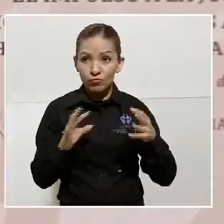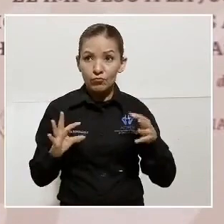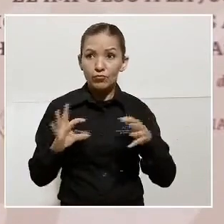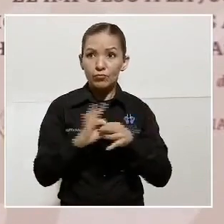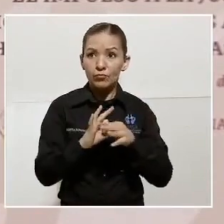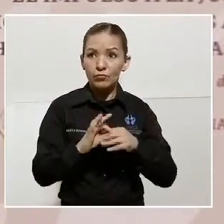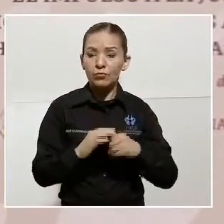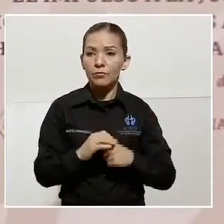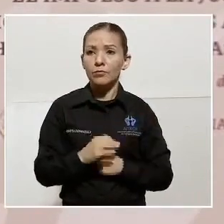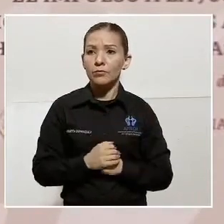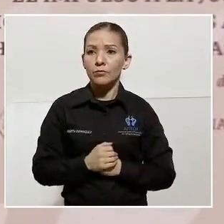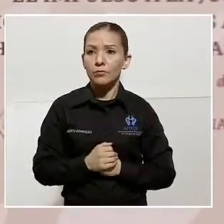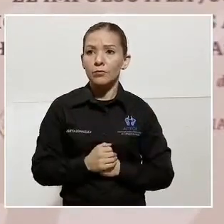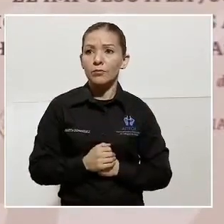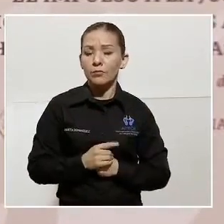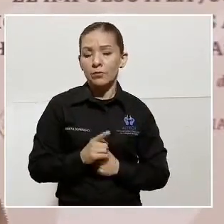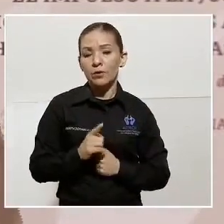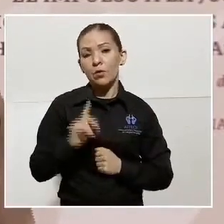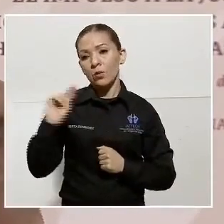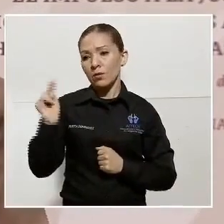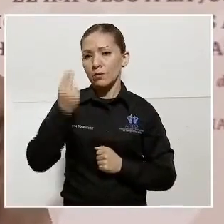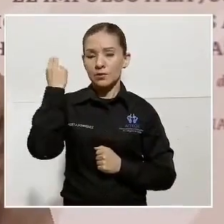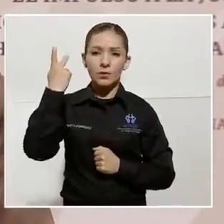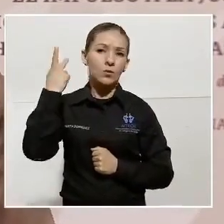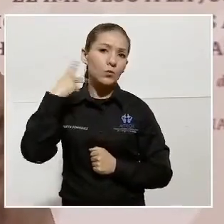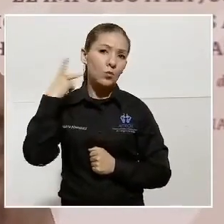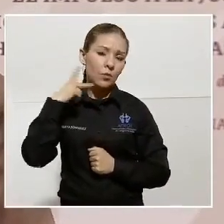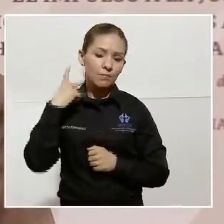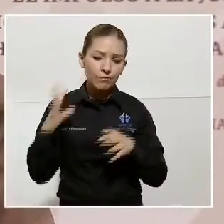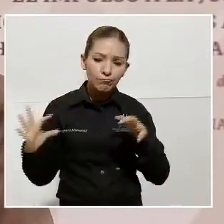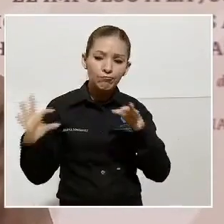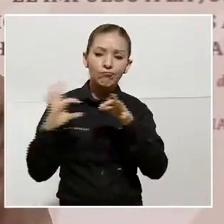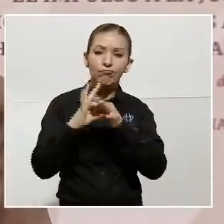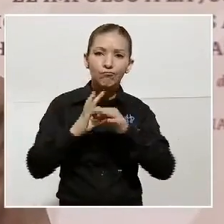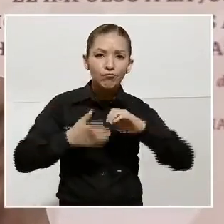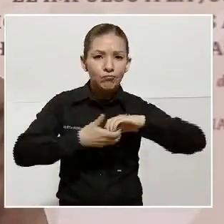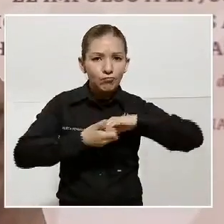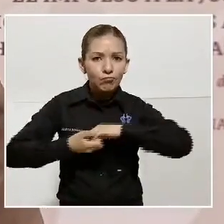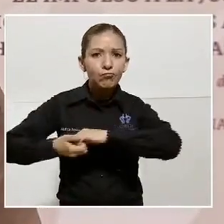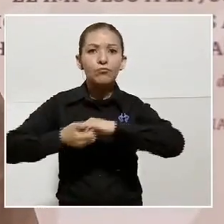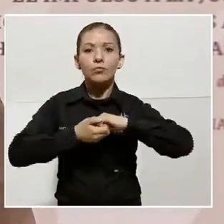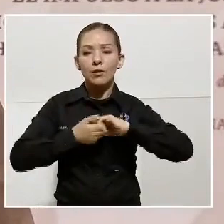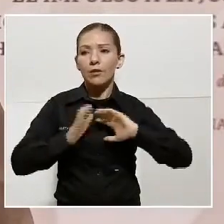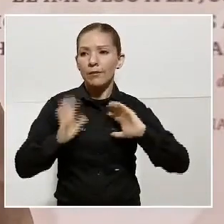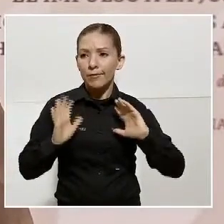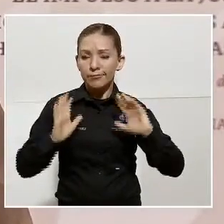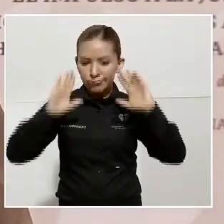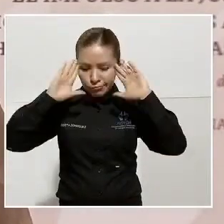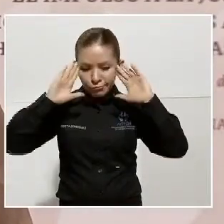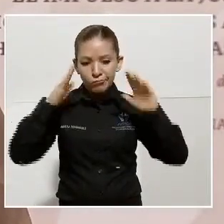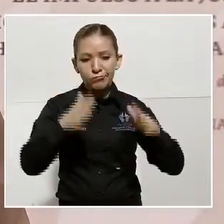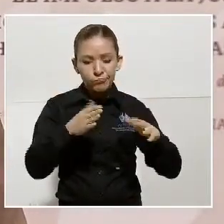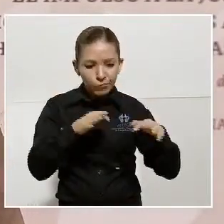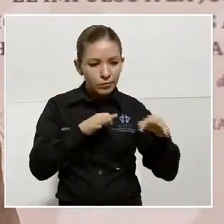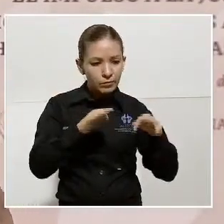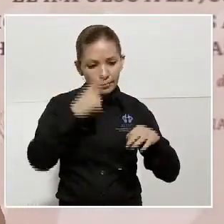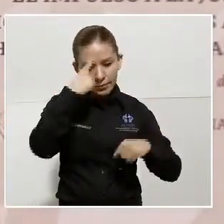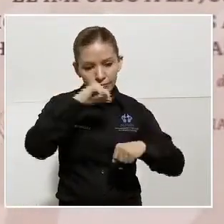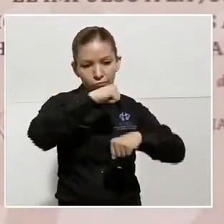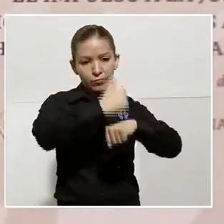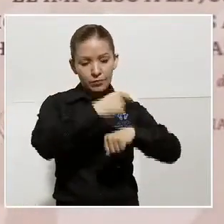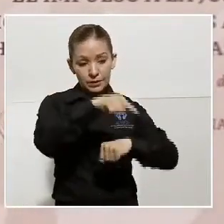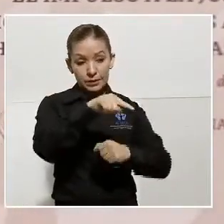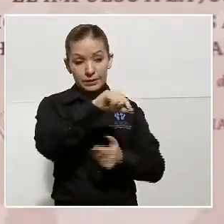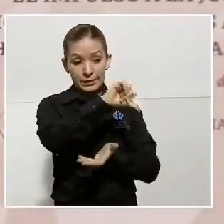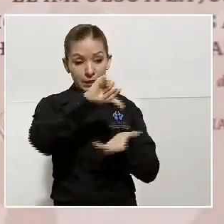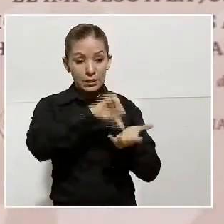Benemérita Universidad Autónoma de Puebla estamos trabajando ya la instalación del Centro Nacional de Memoria